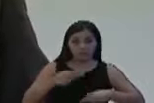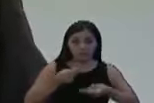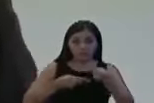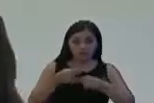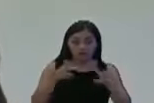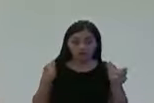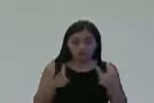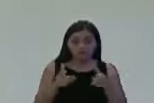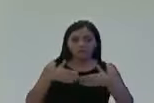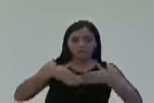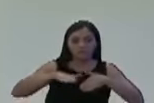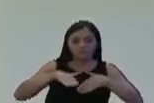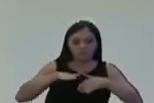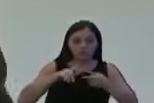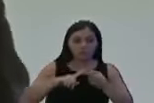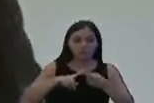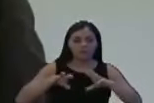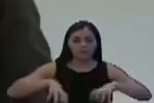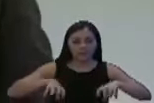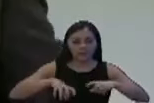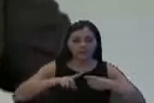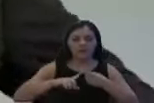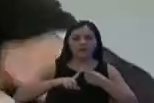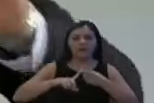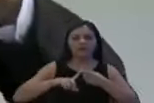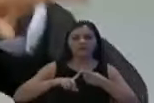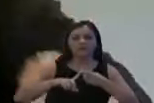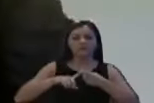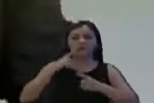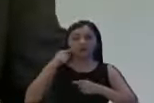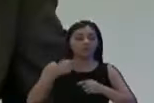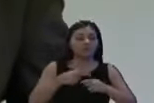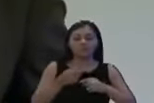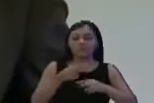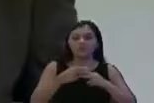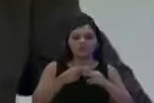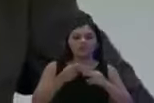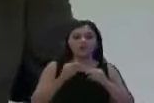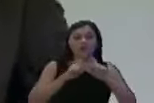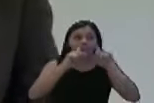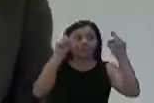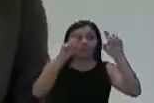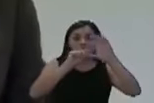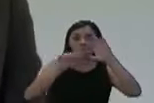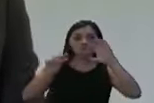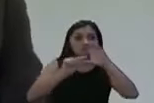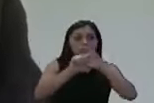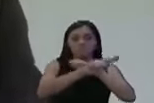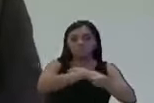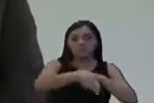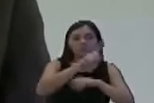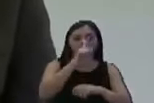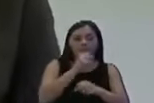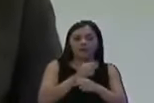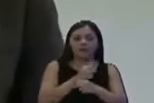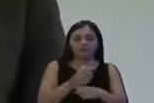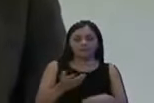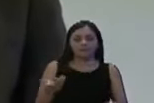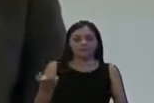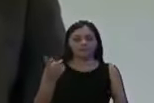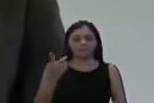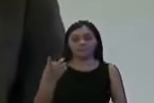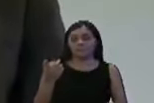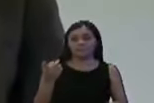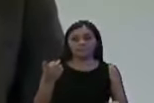que la costurera la panadería iba a tener que repartir su empresita porque Correa no estaba de acuerdo con las empresas familiares